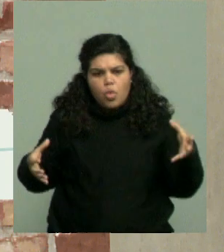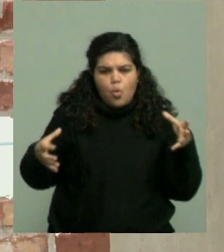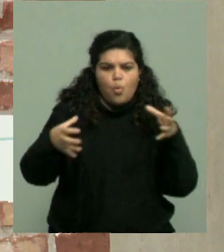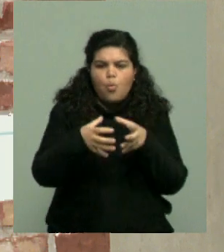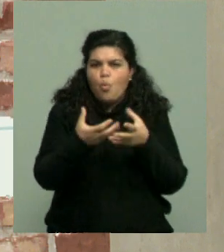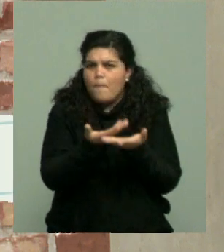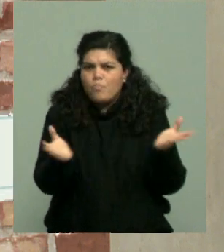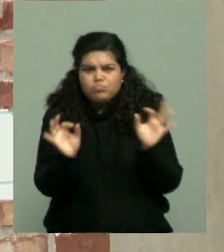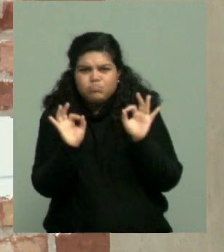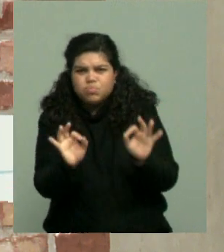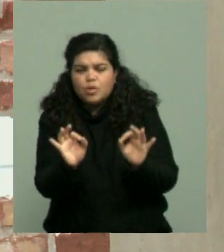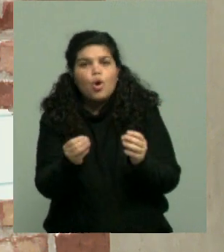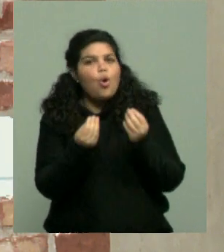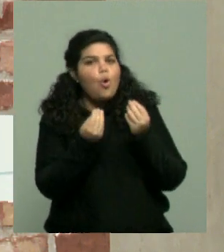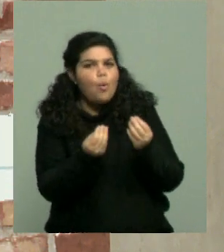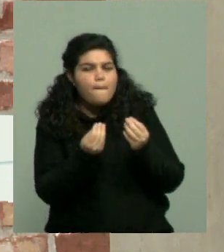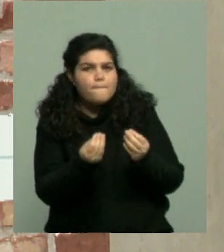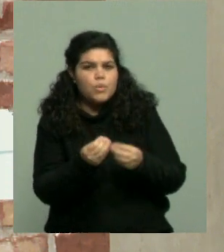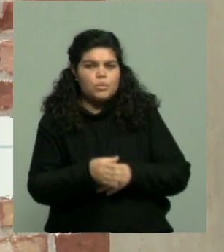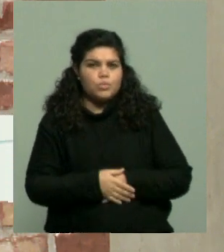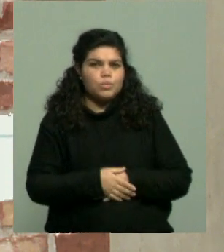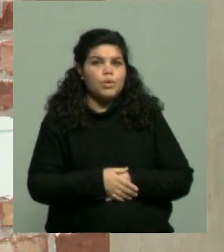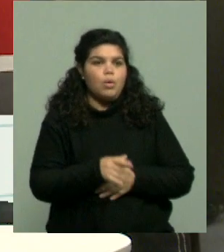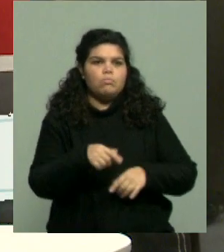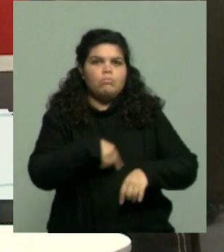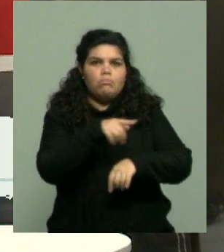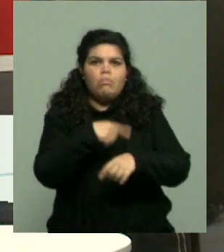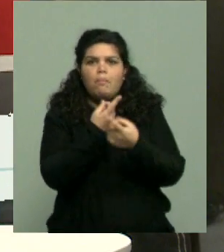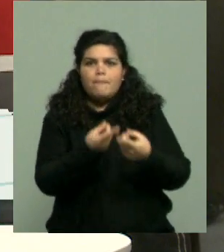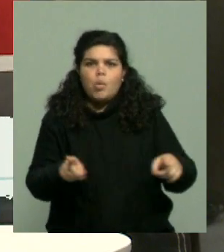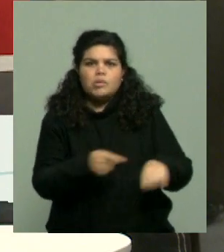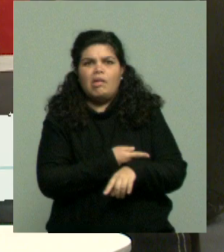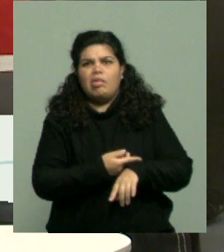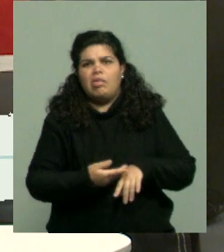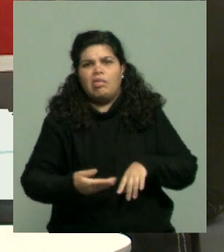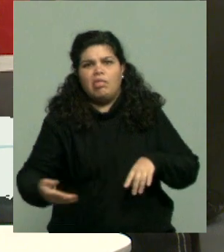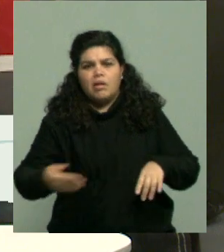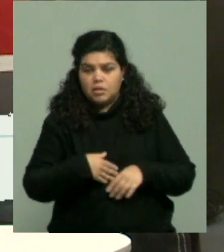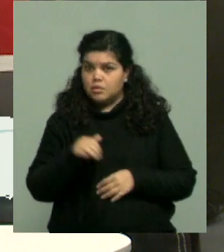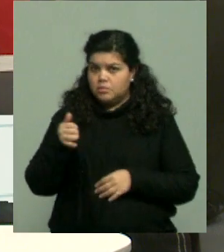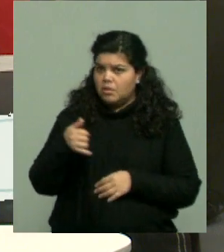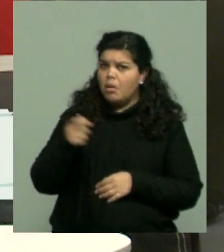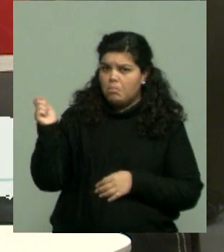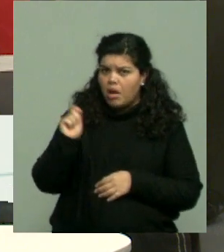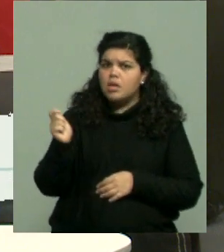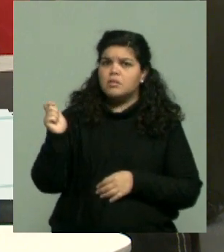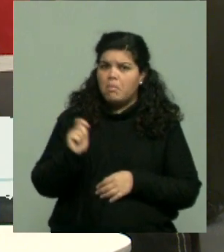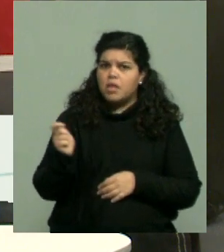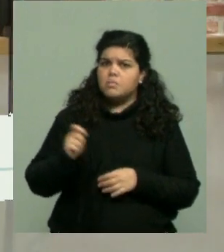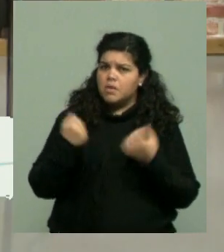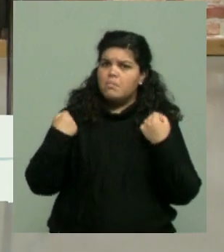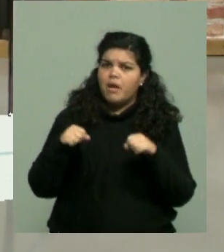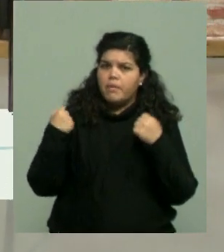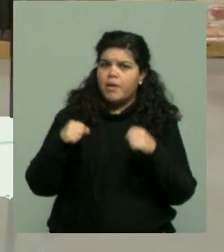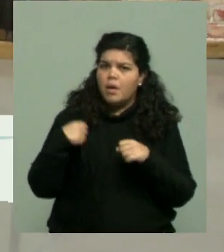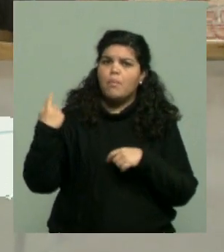Digo, debe llevar todo su tiempo una sola composición, ¿no? Sí, han pasado meses. Wow. Estamos